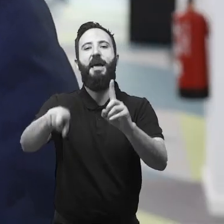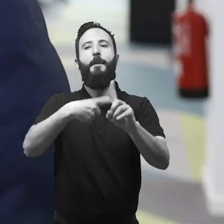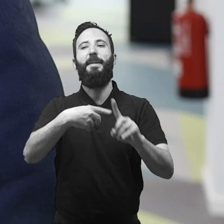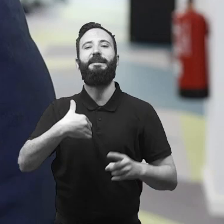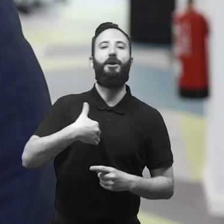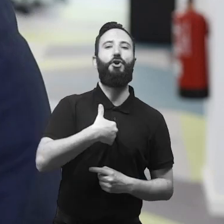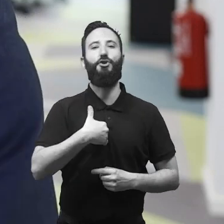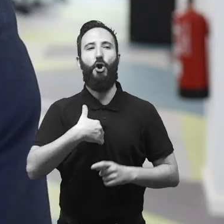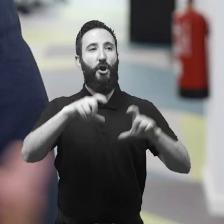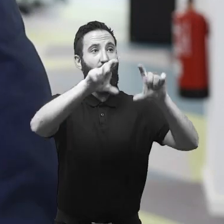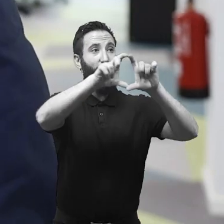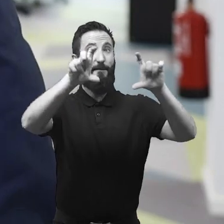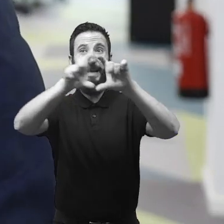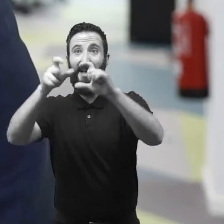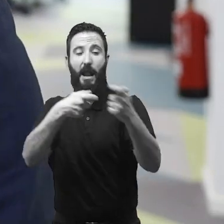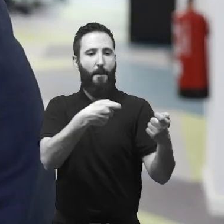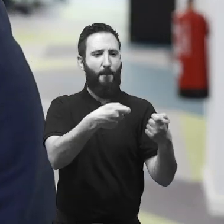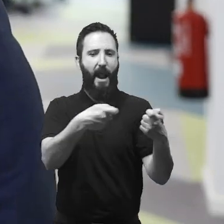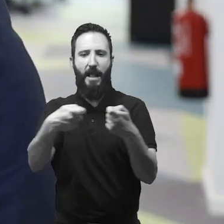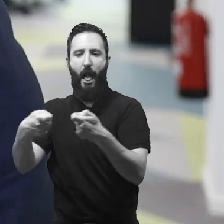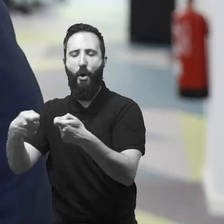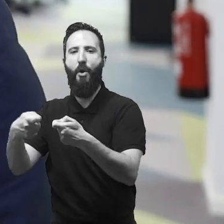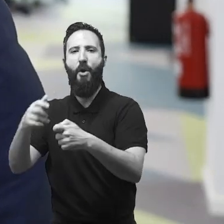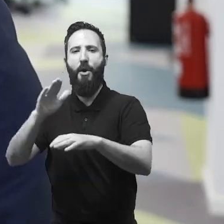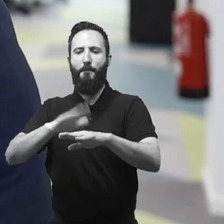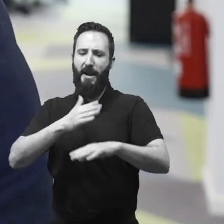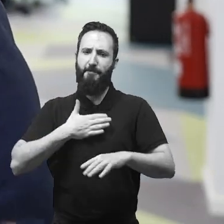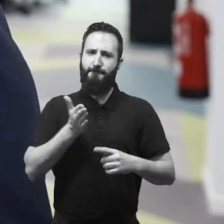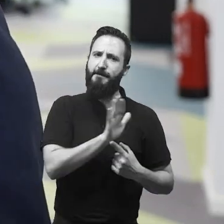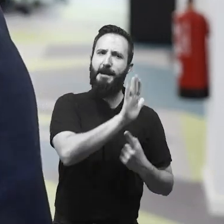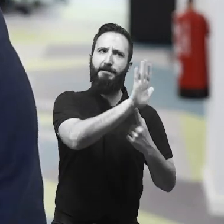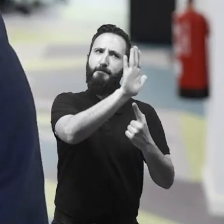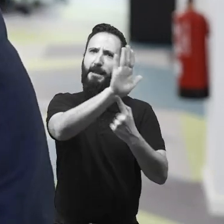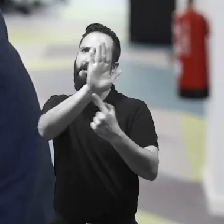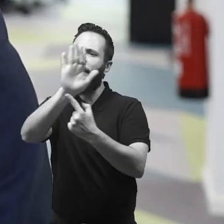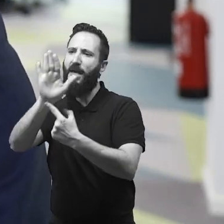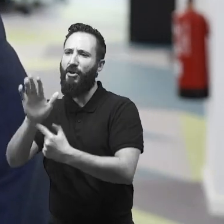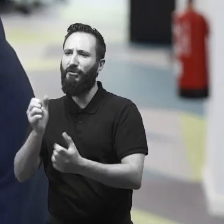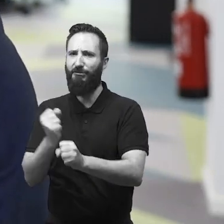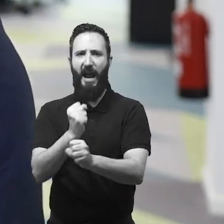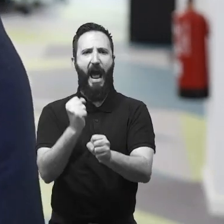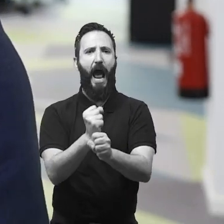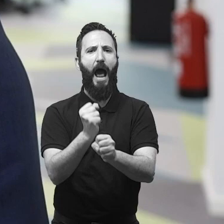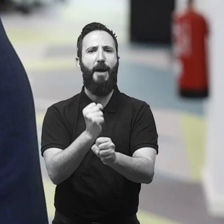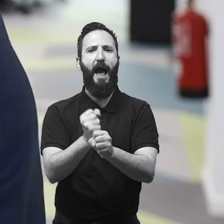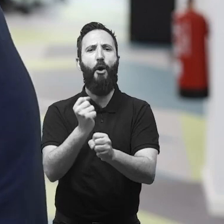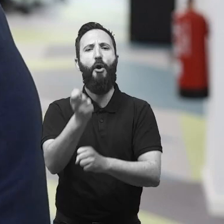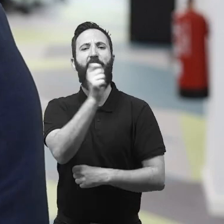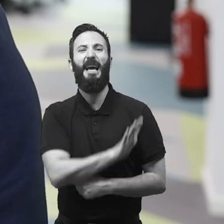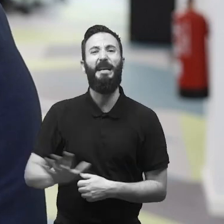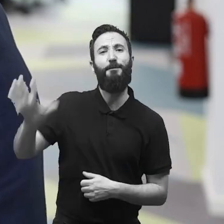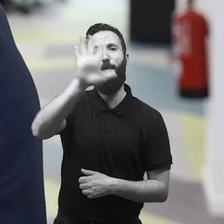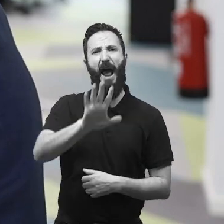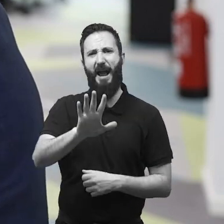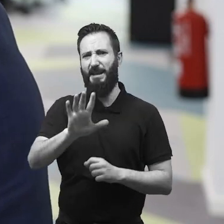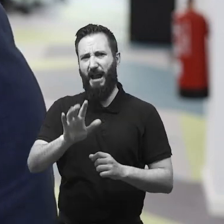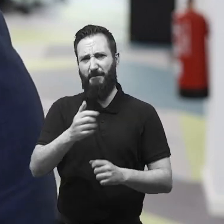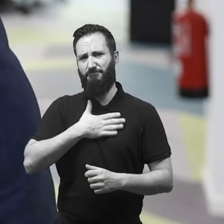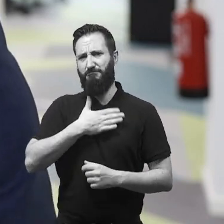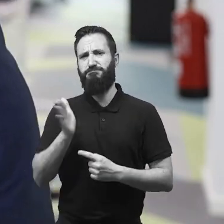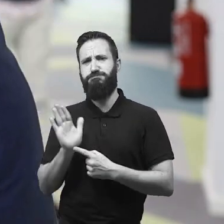porque, bueno, pues representamos gran parte de la masa laboral del país y es muy importante, bueno, pues que seamos